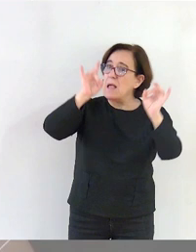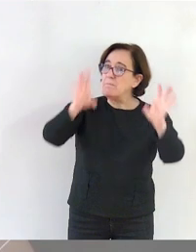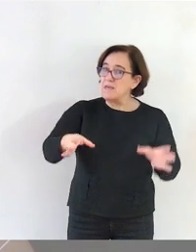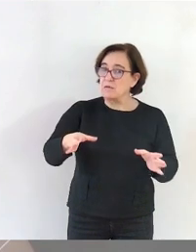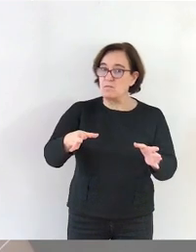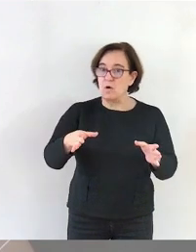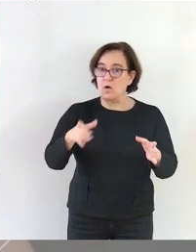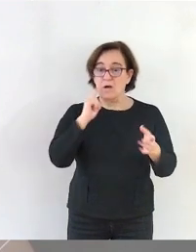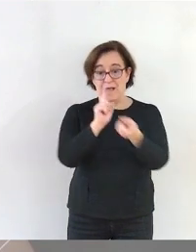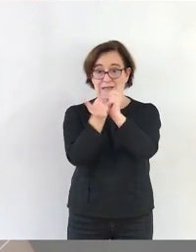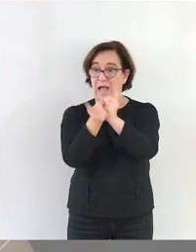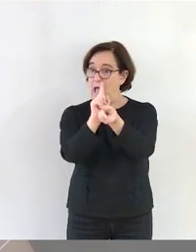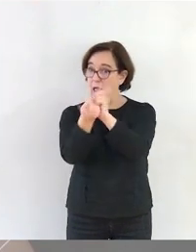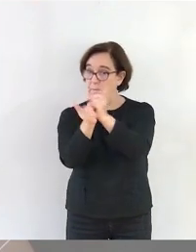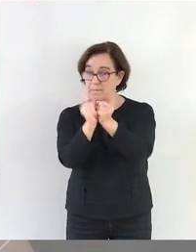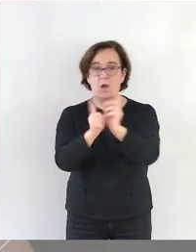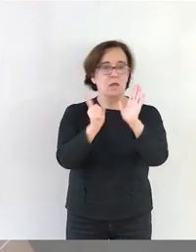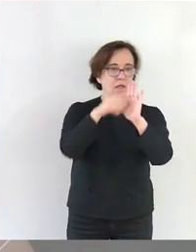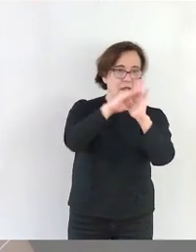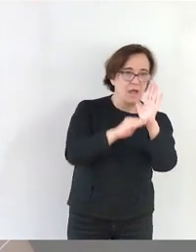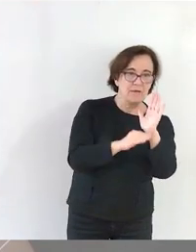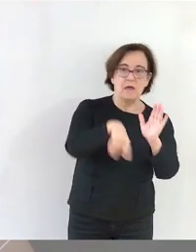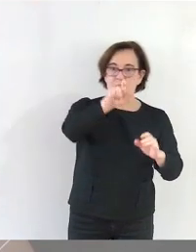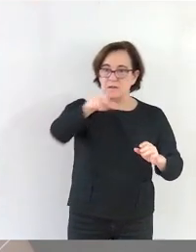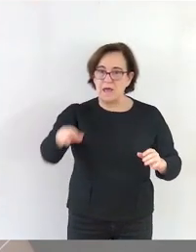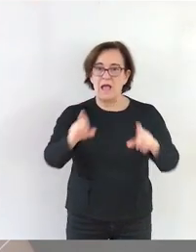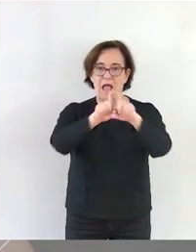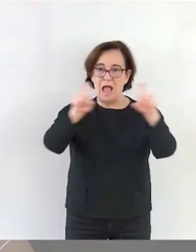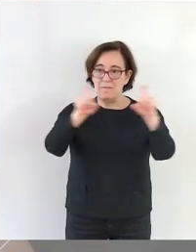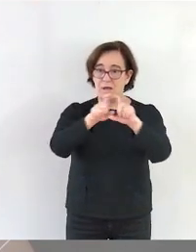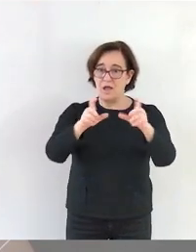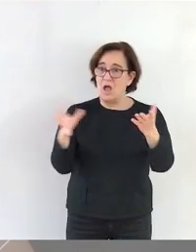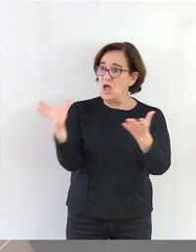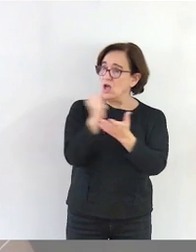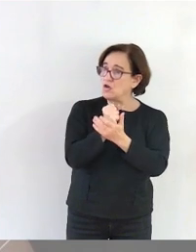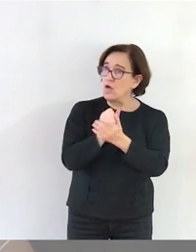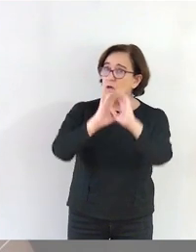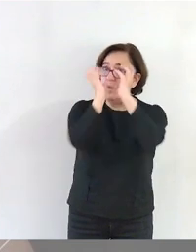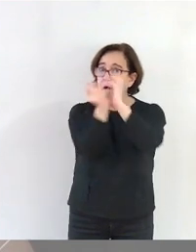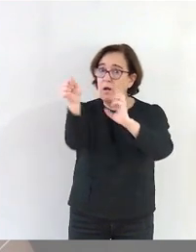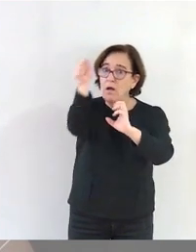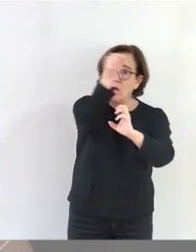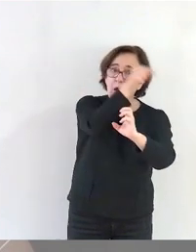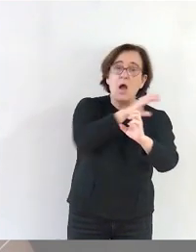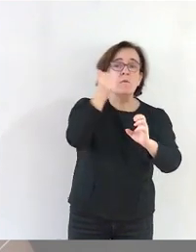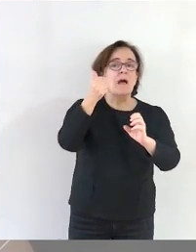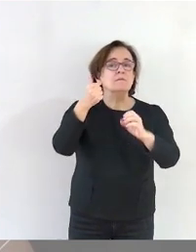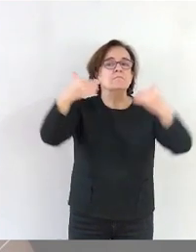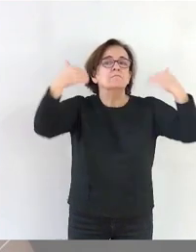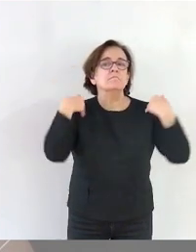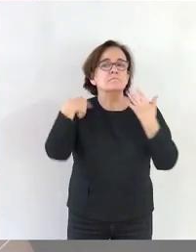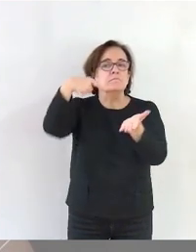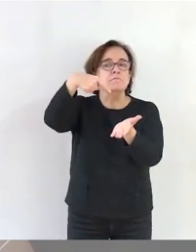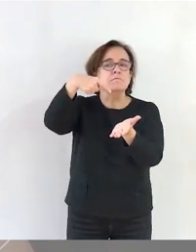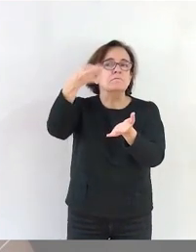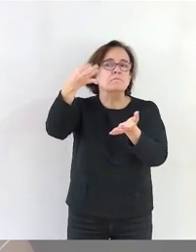ritmo de cambios tanto legislativos como la ciudadanía en las empresas en todas las regiones del mundo o cabe exigir más responsabilidades